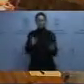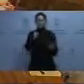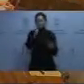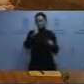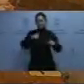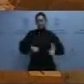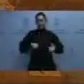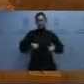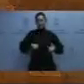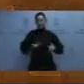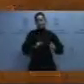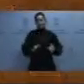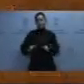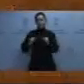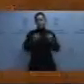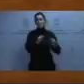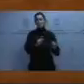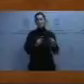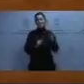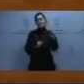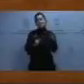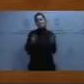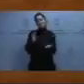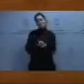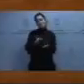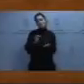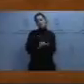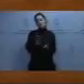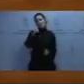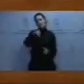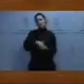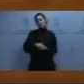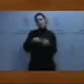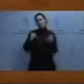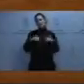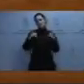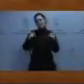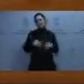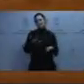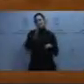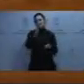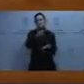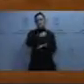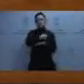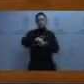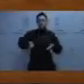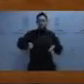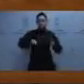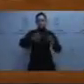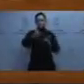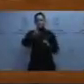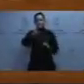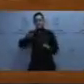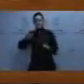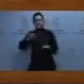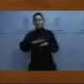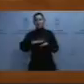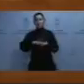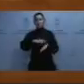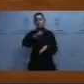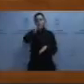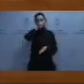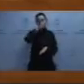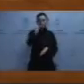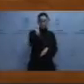debatiendo y votando, hasta en 3 ocasiones, sobre las liquidaciones de las deudas promovidas por el ERA, por el Gobierno de Javier